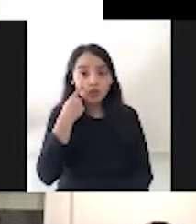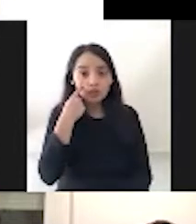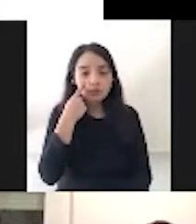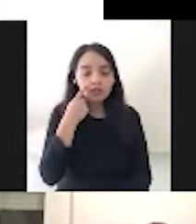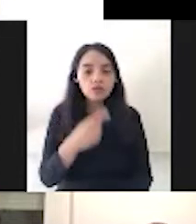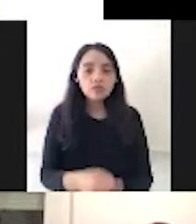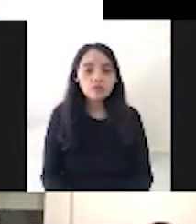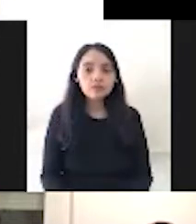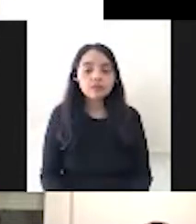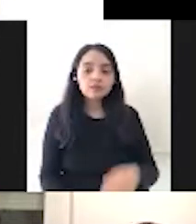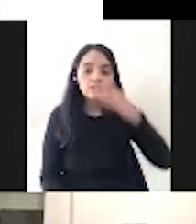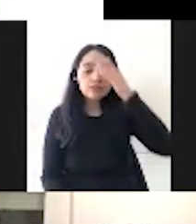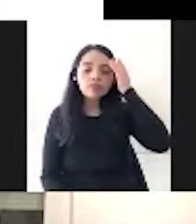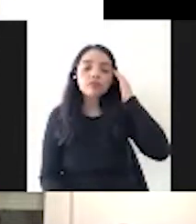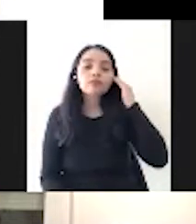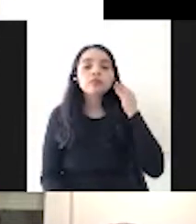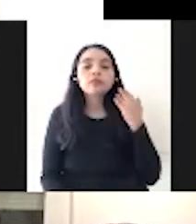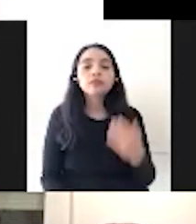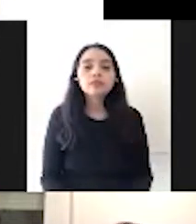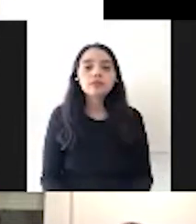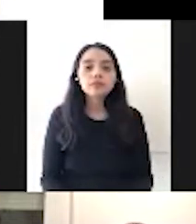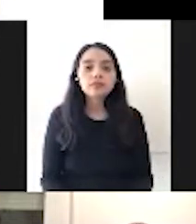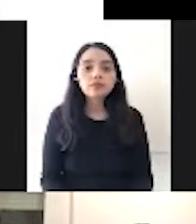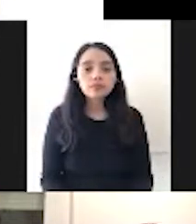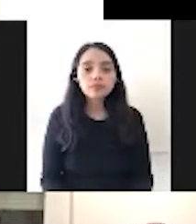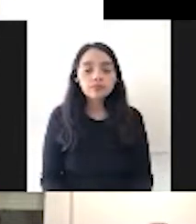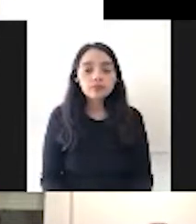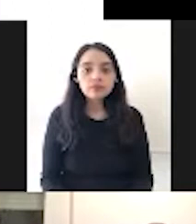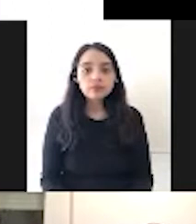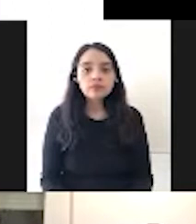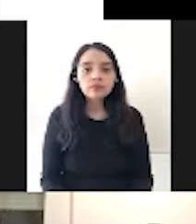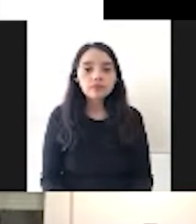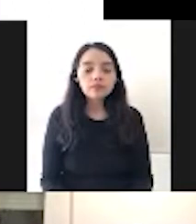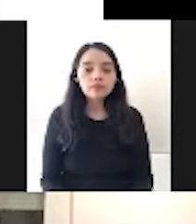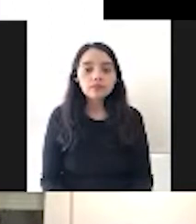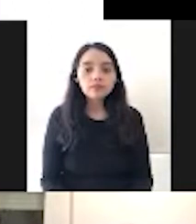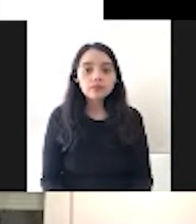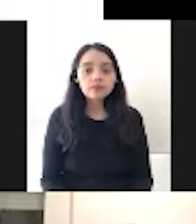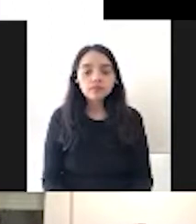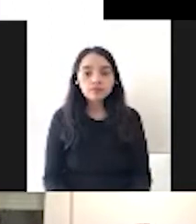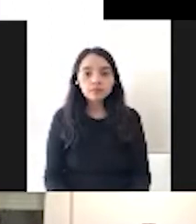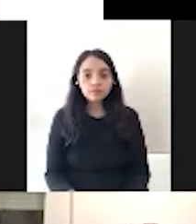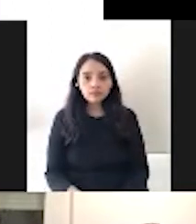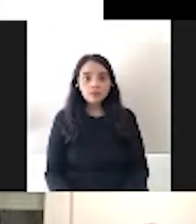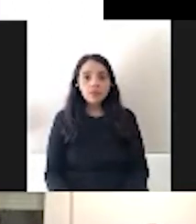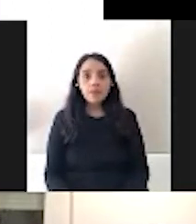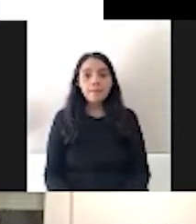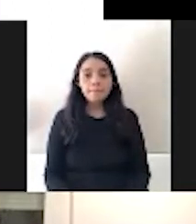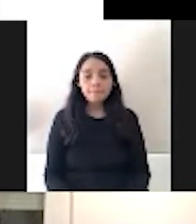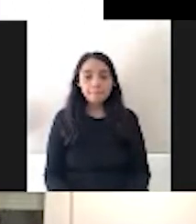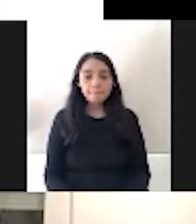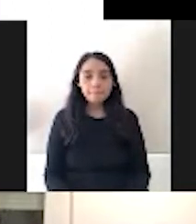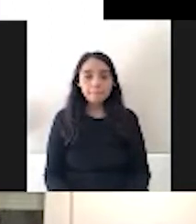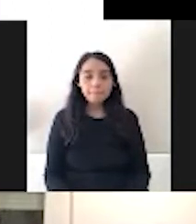que tienen es en una gran mayoría de los agentes educativos, exceptuando los profesores especialistas, es